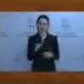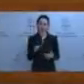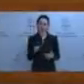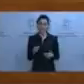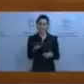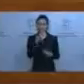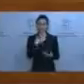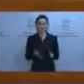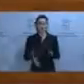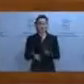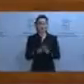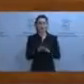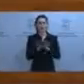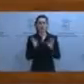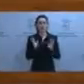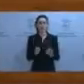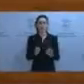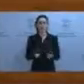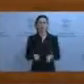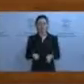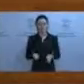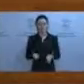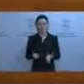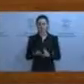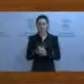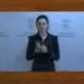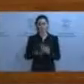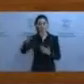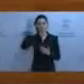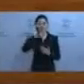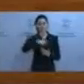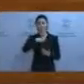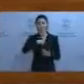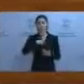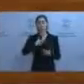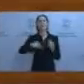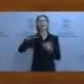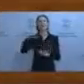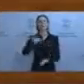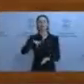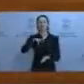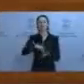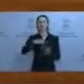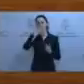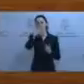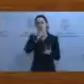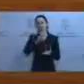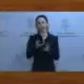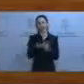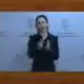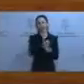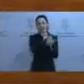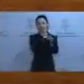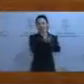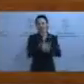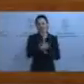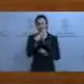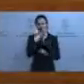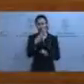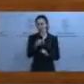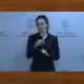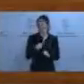eso es inimaginable, pero bueno, ocurrió. Como decíamos entonces, esto es impepinable,